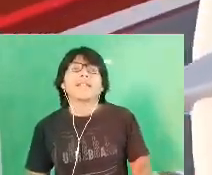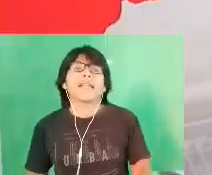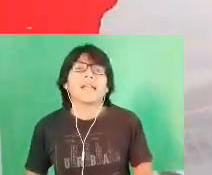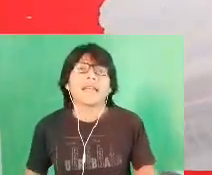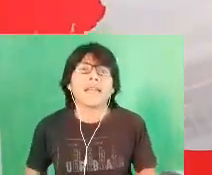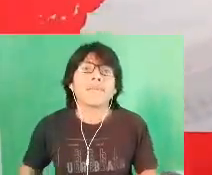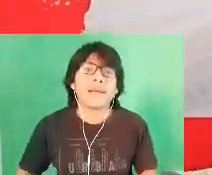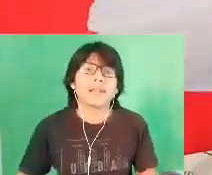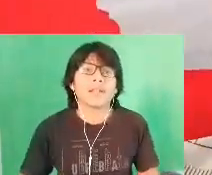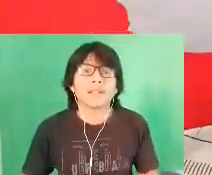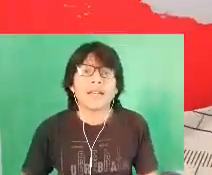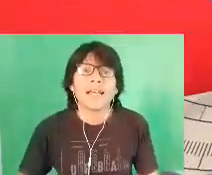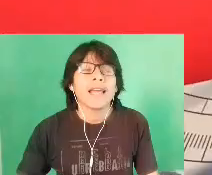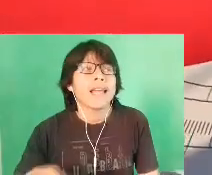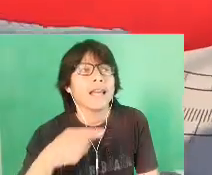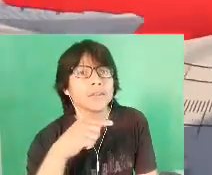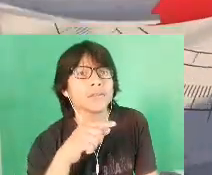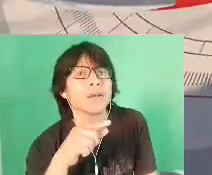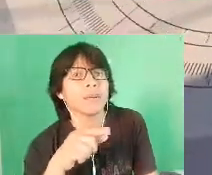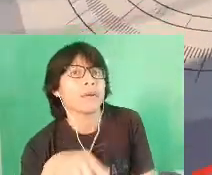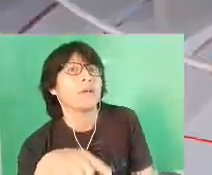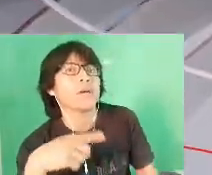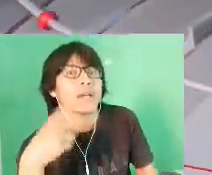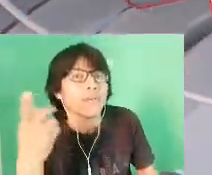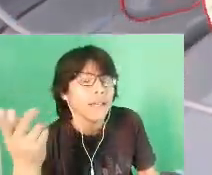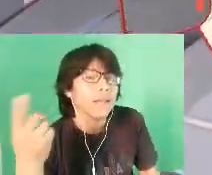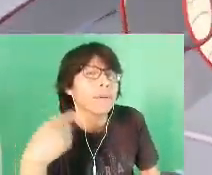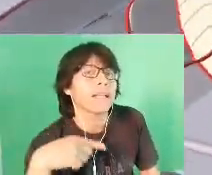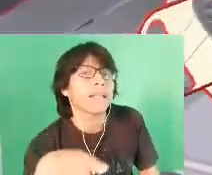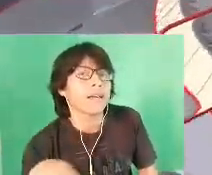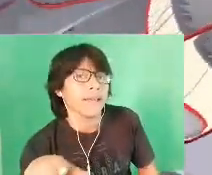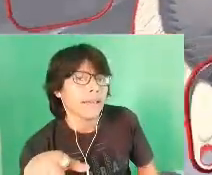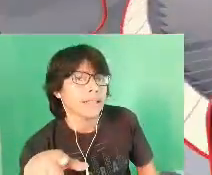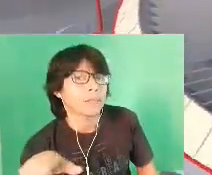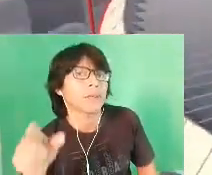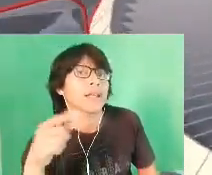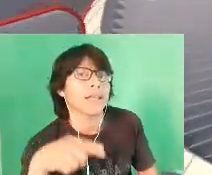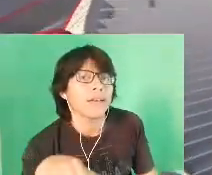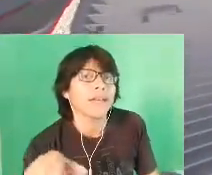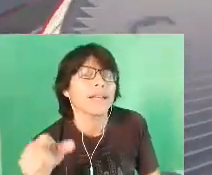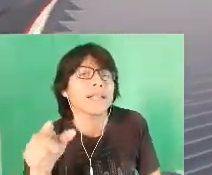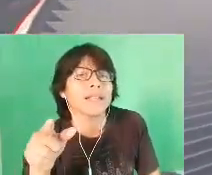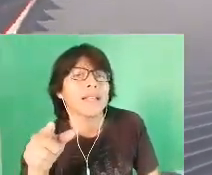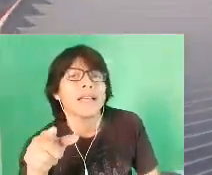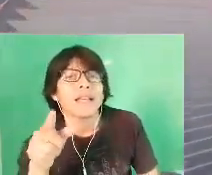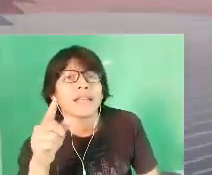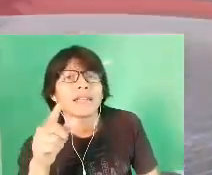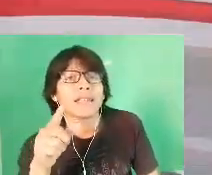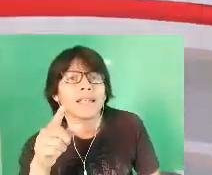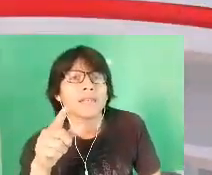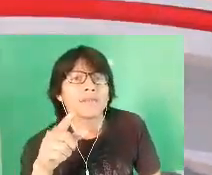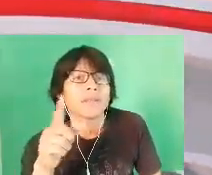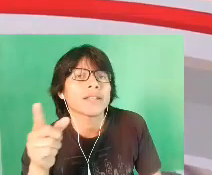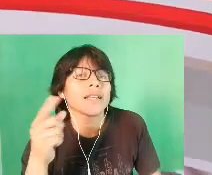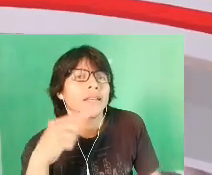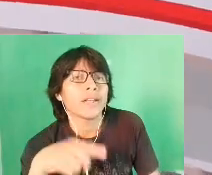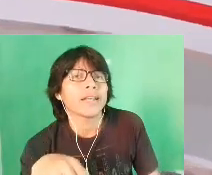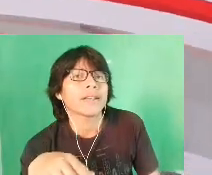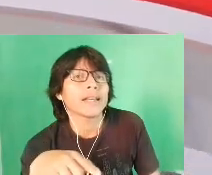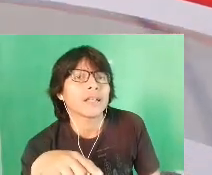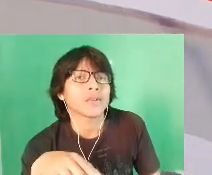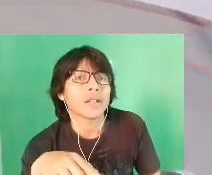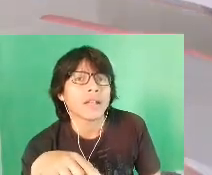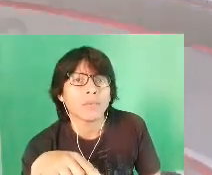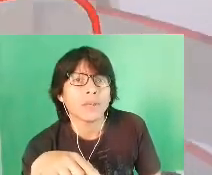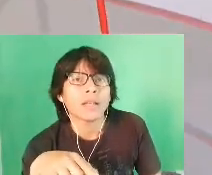en la mañana en Palacio Nacional. Esa es una prueba de lo que viene para el día viernes, porque el día viernes se celebra